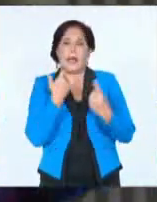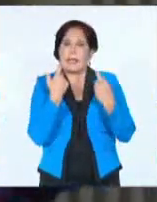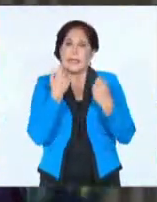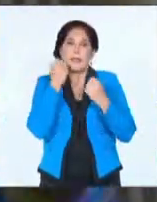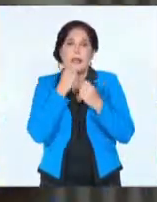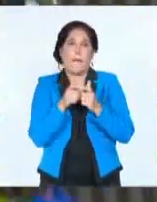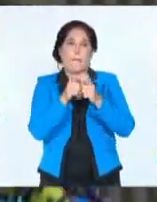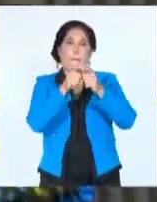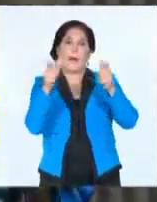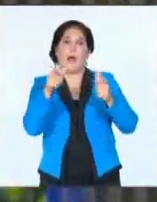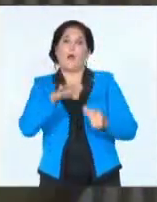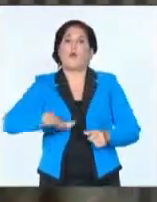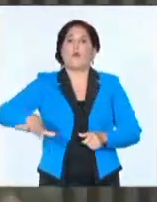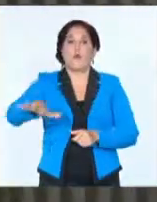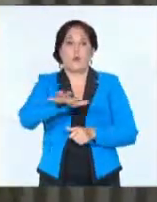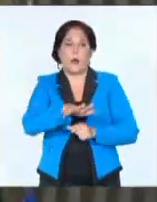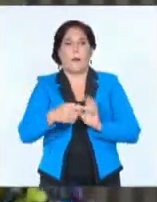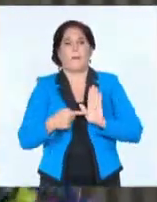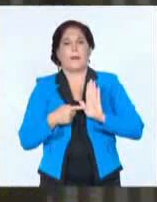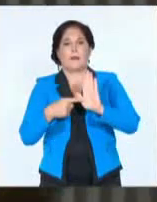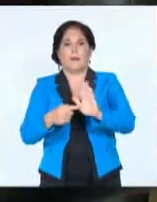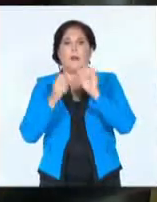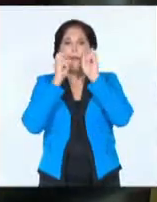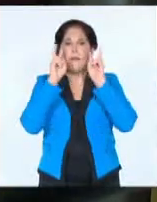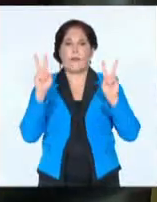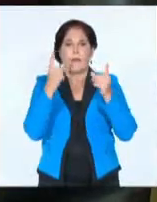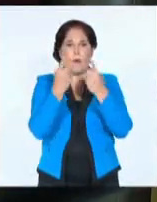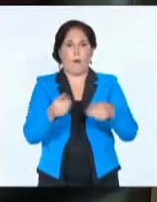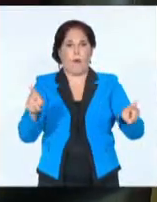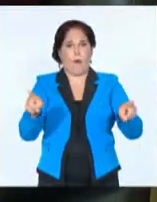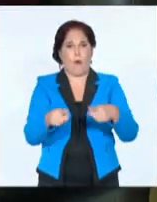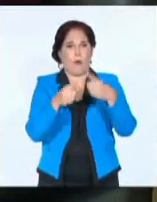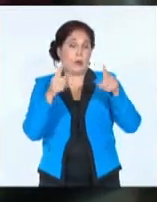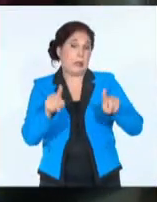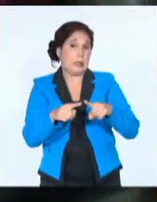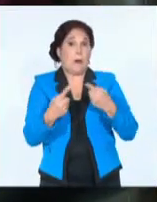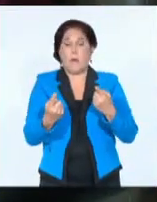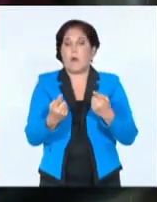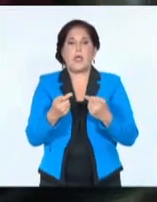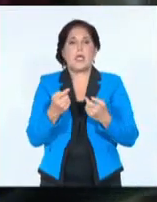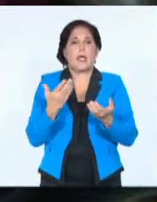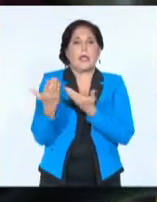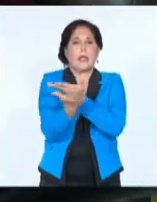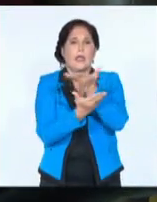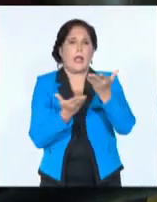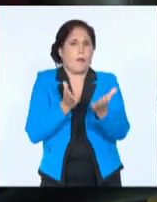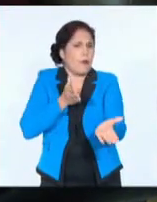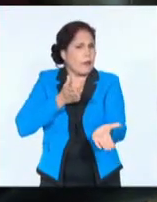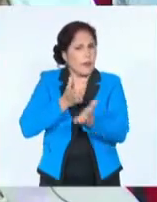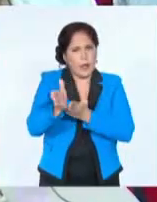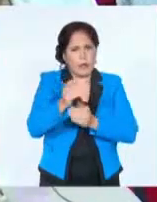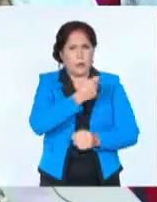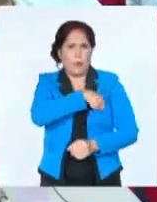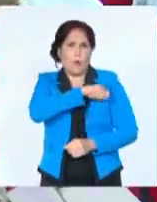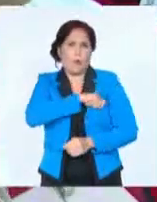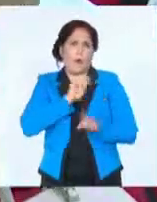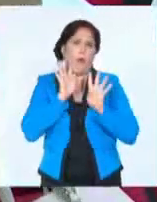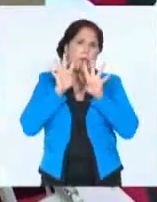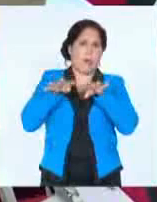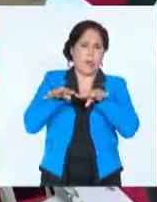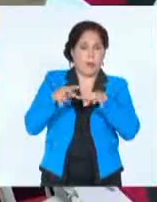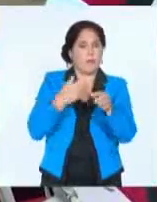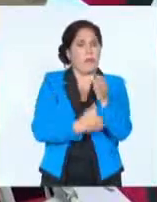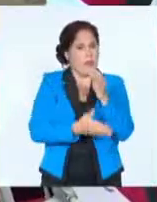los espacios para las presentaciones en vivo de las orquestas porque nada supera el intercambio directo con los públicos. Es una realidad